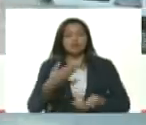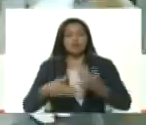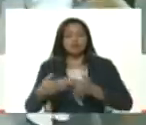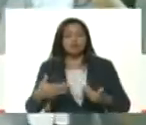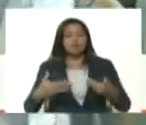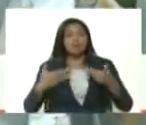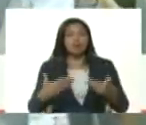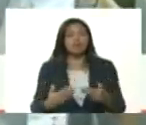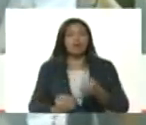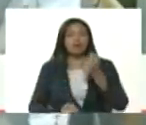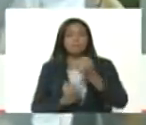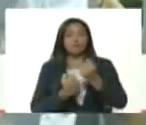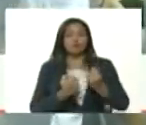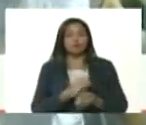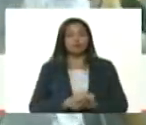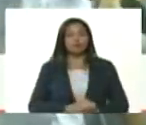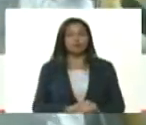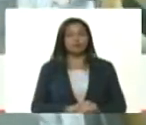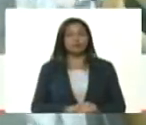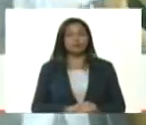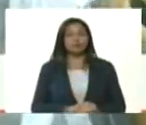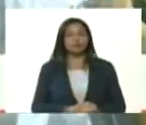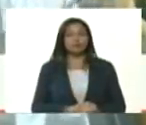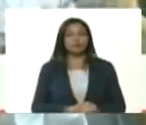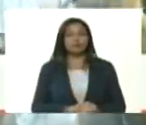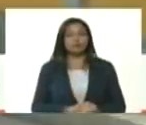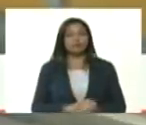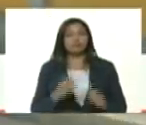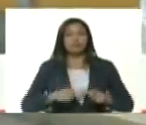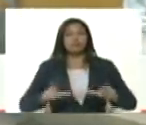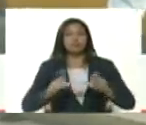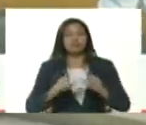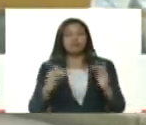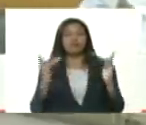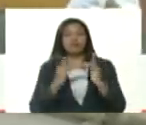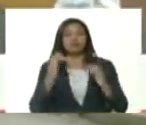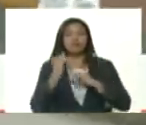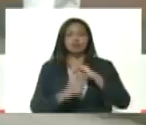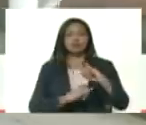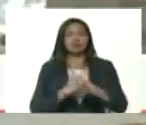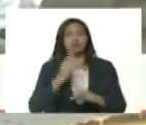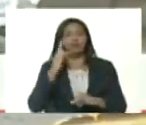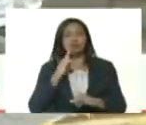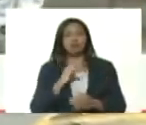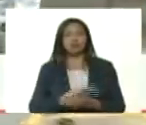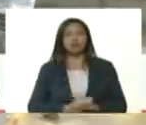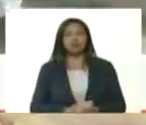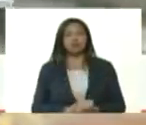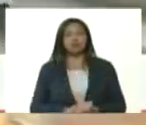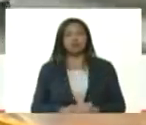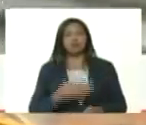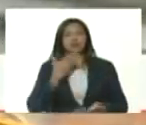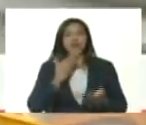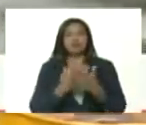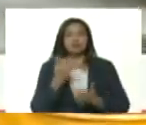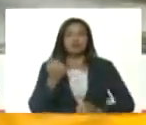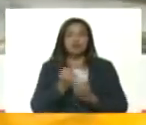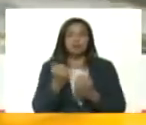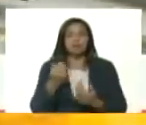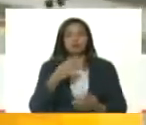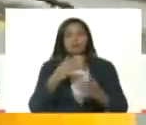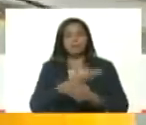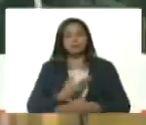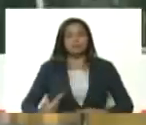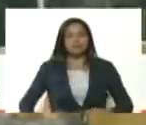van a prestar el apoyo aquí a la entrada del Puente Internacional Simón Bolívar. Gracias por su colaboración,